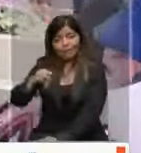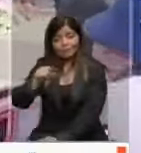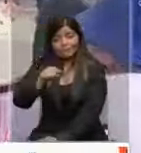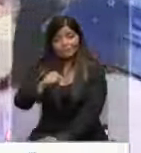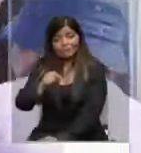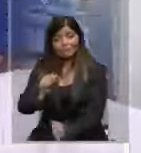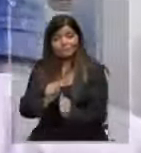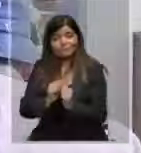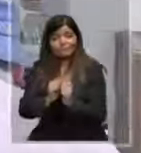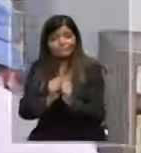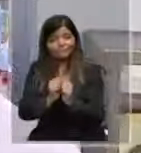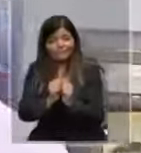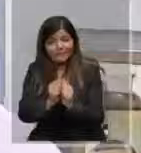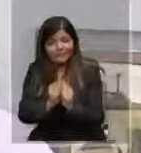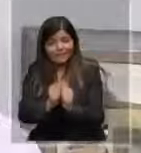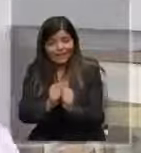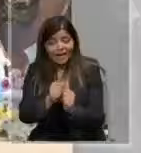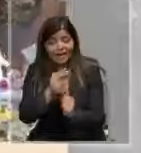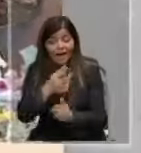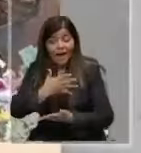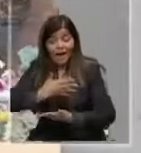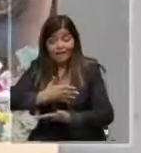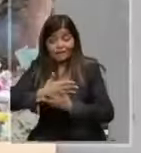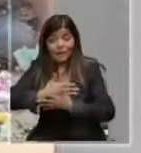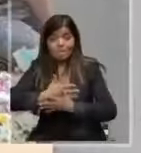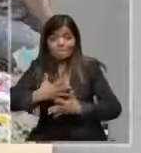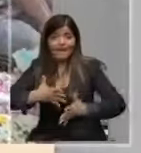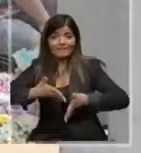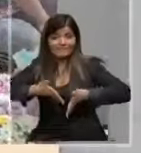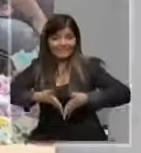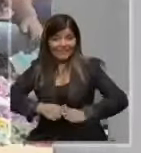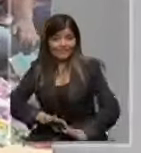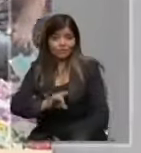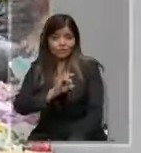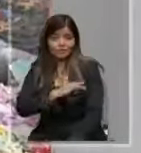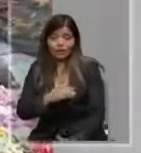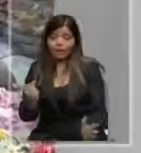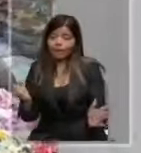corta vida del bebé más grande nacido en Chile los marcó para siempre.